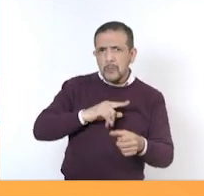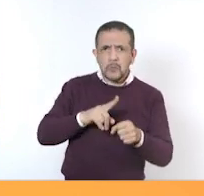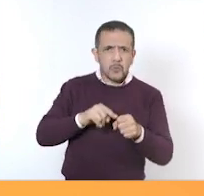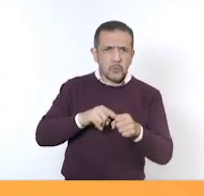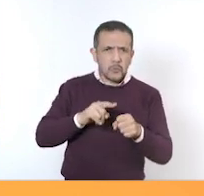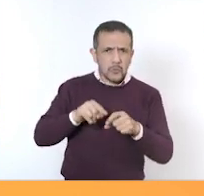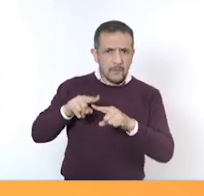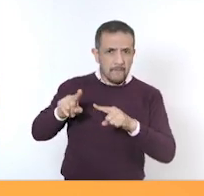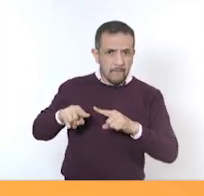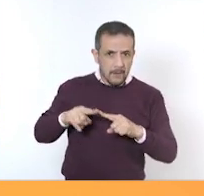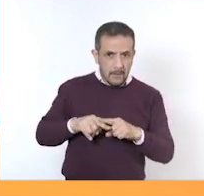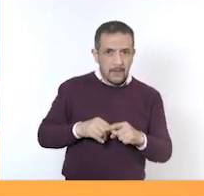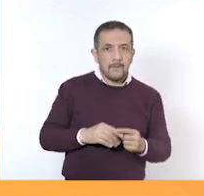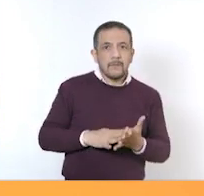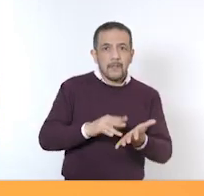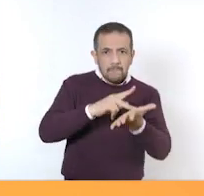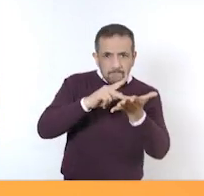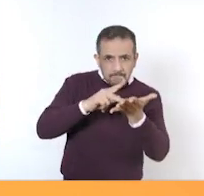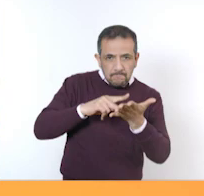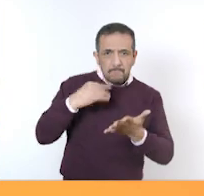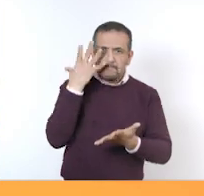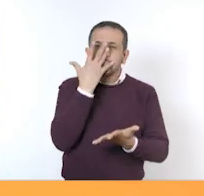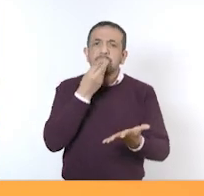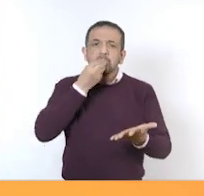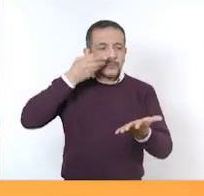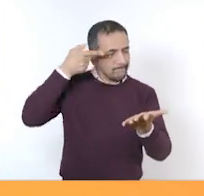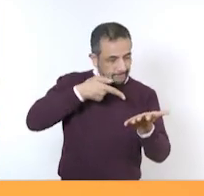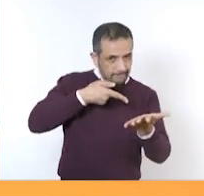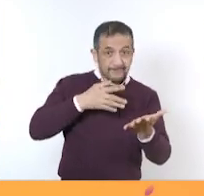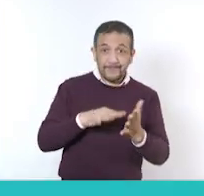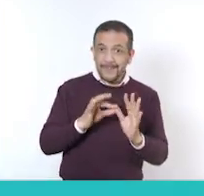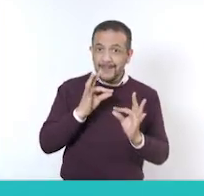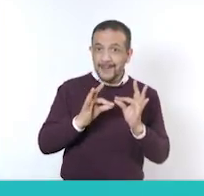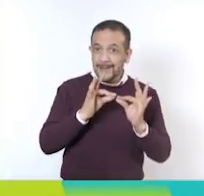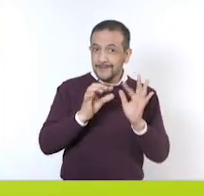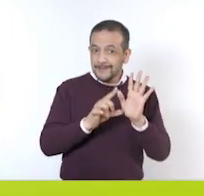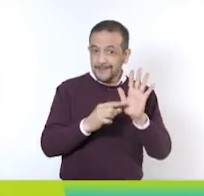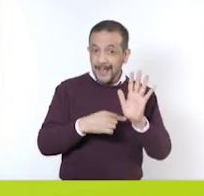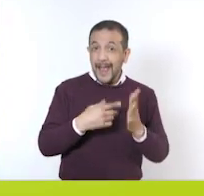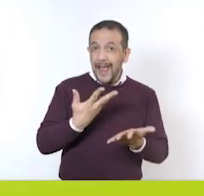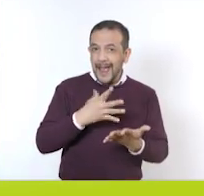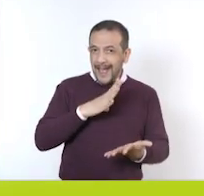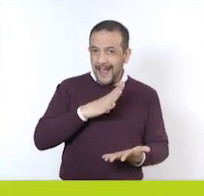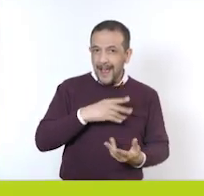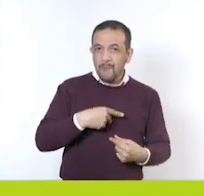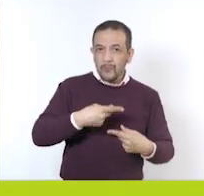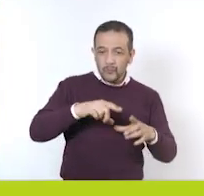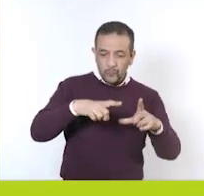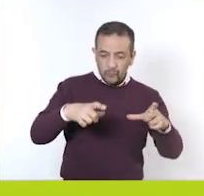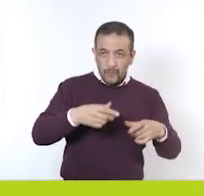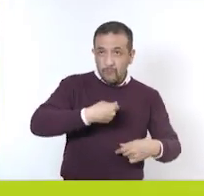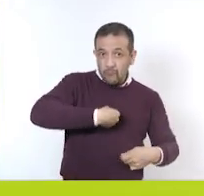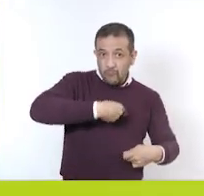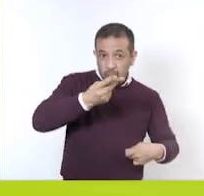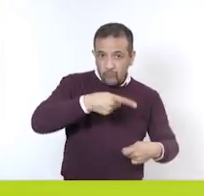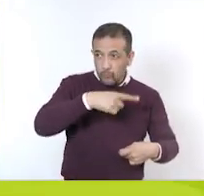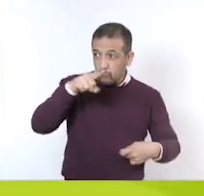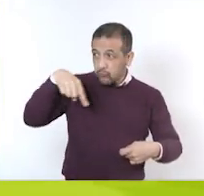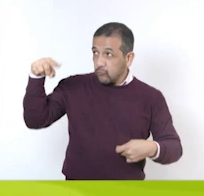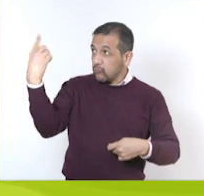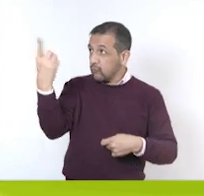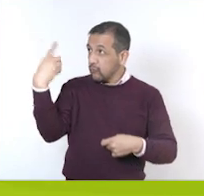Puedes utilizar los colores o plumones para que sea más lindo. ¡Listo! Ahora tenemos un platillo